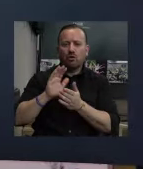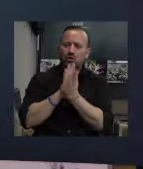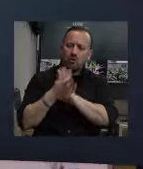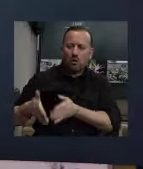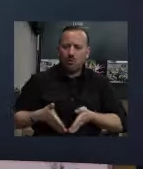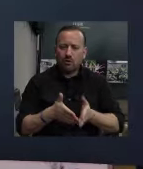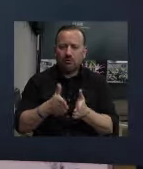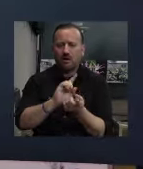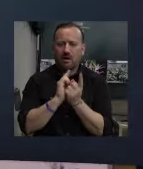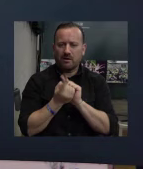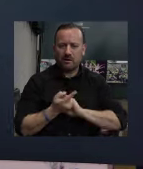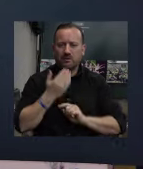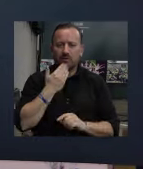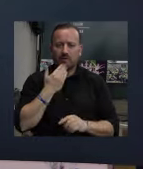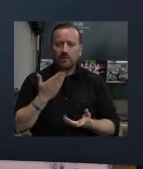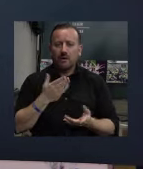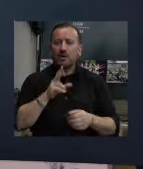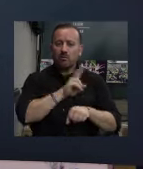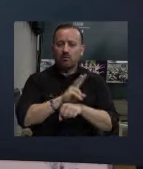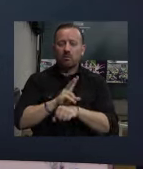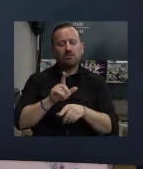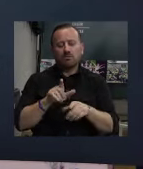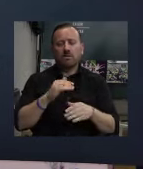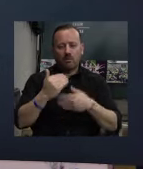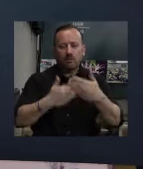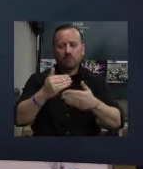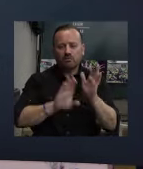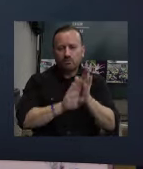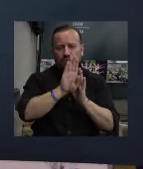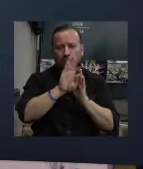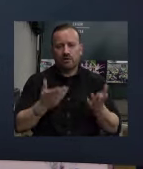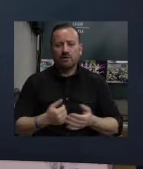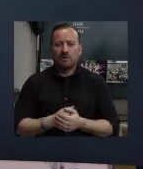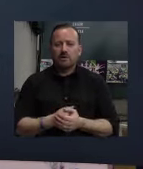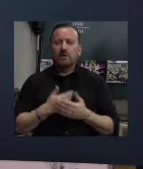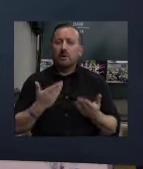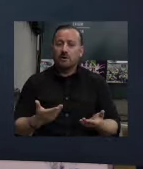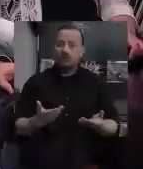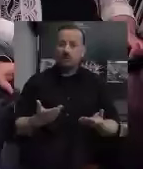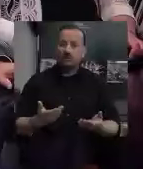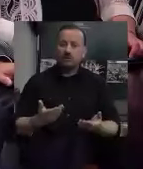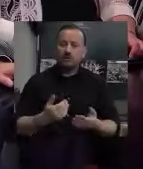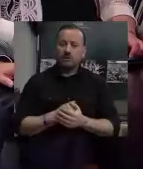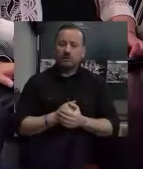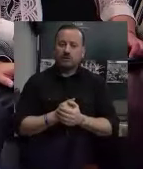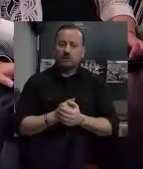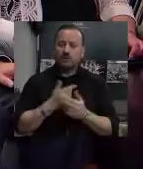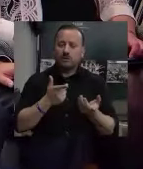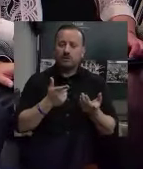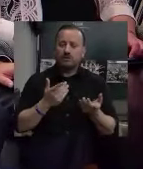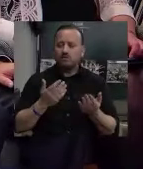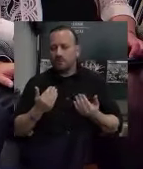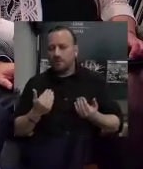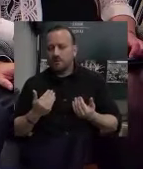de cambio por cierto y también procesos formativos Entonces el Eh Esto requiere